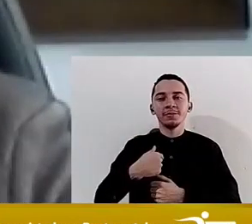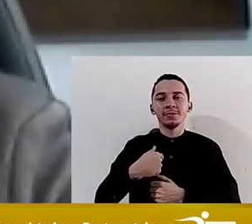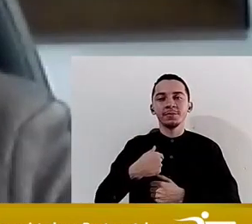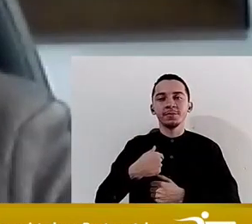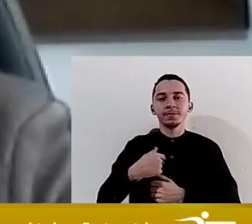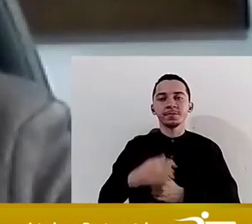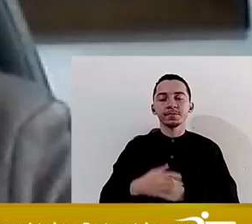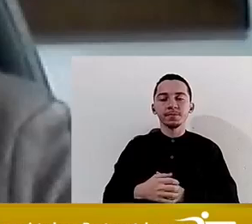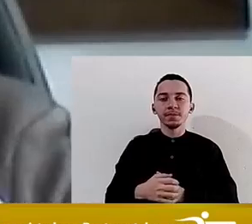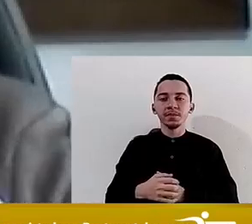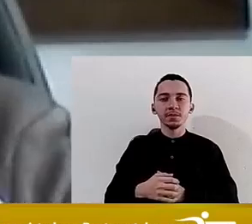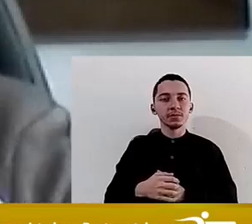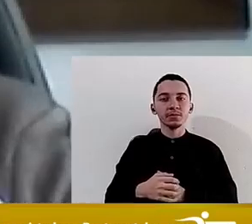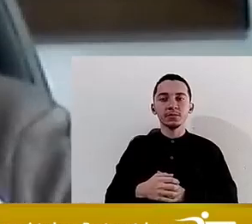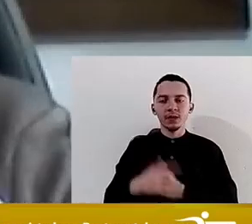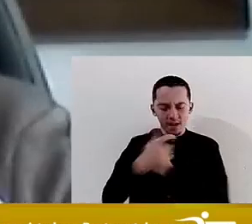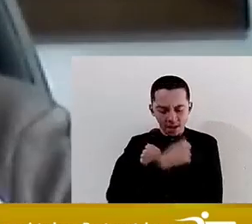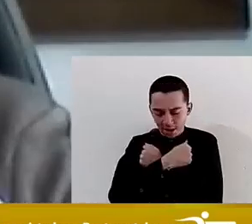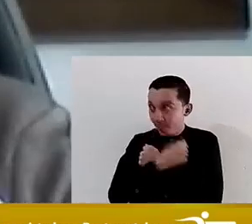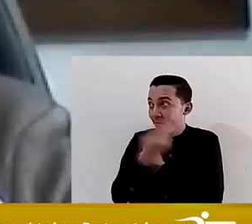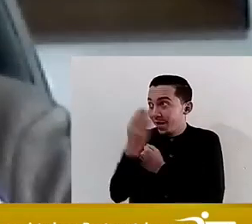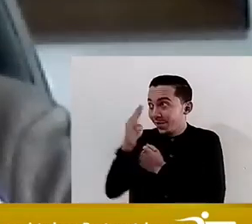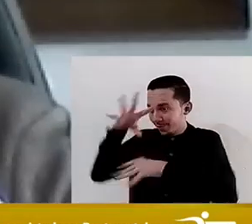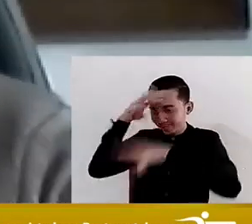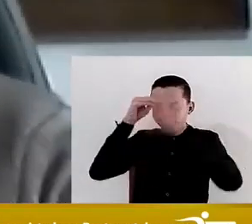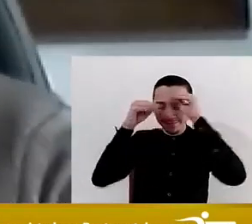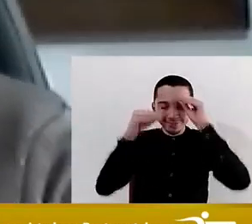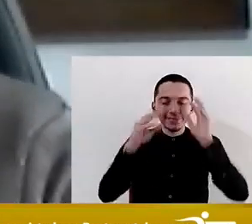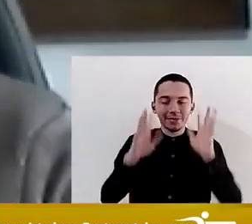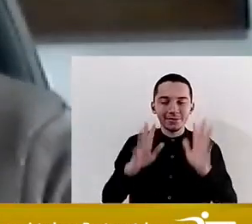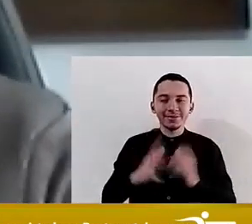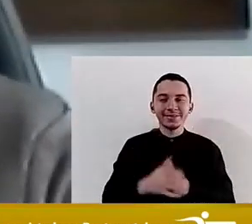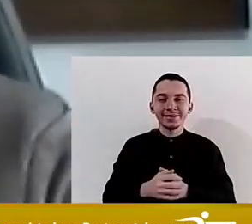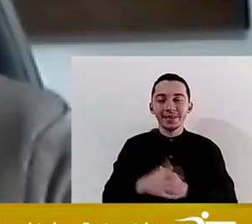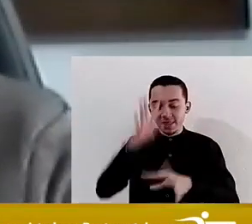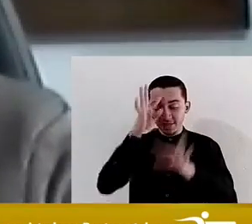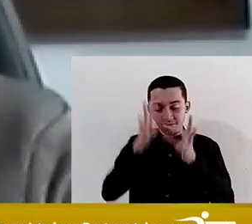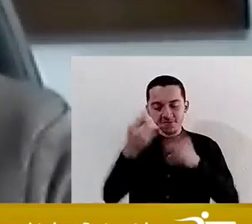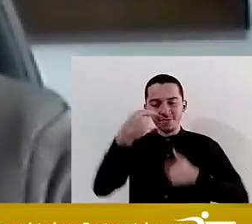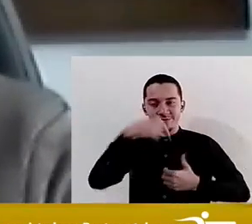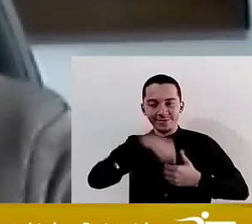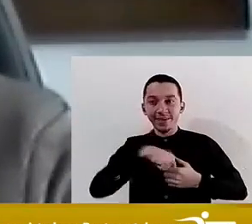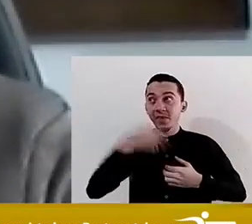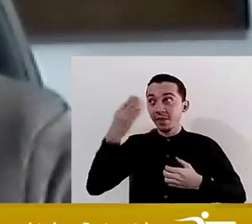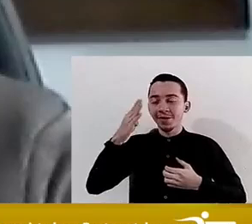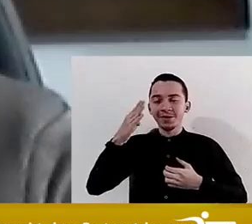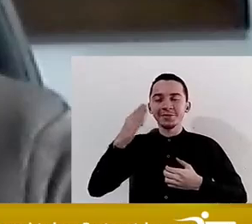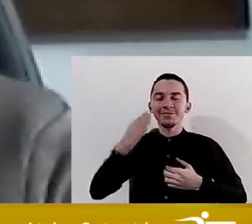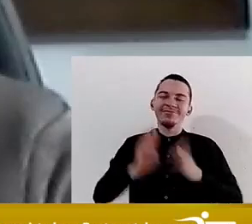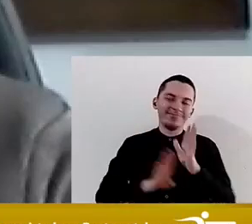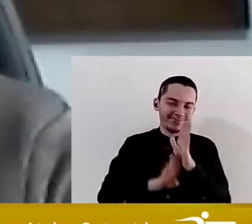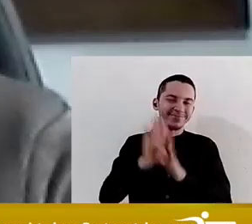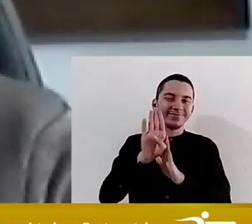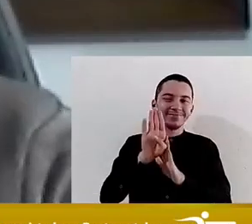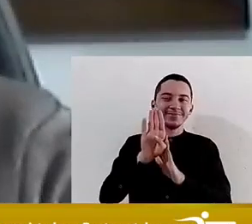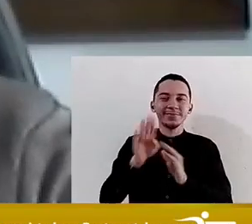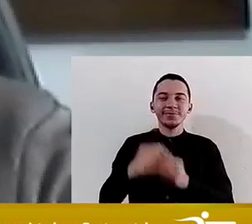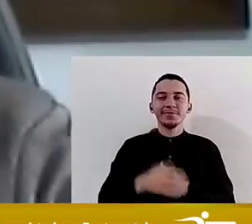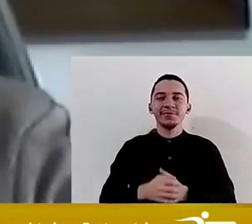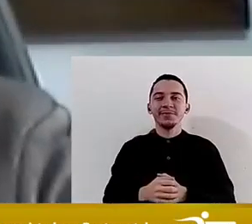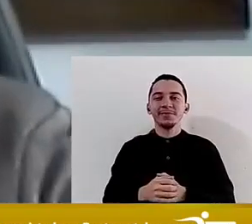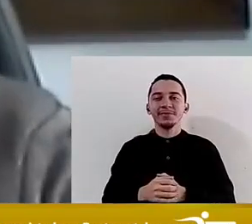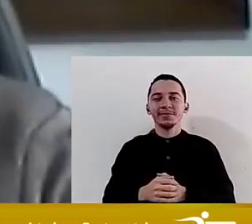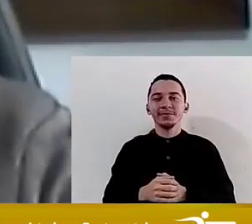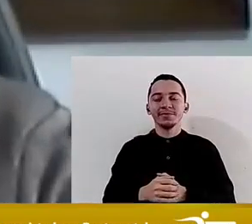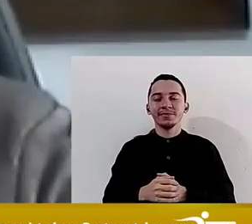he cultivado en mi corazón la fe de Dios. Y francamente, le pido al